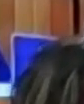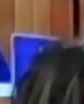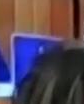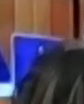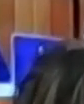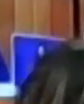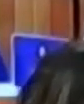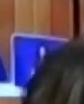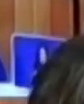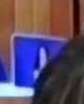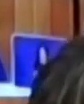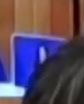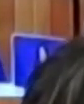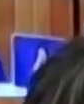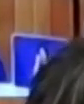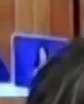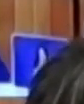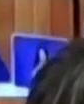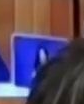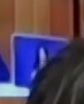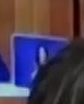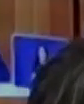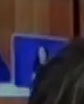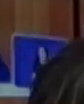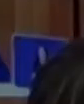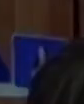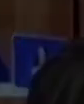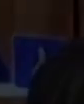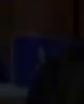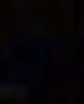e seguiremos traballando. Muchas gracias. Gracias, María. Gracias.